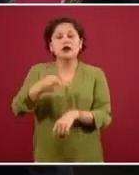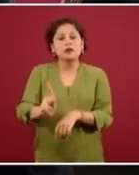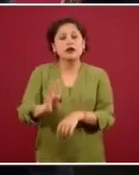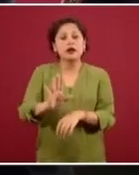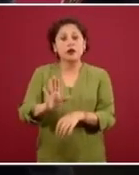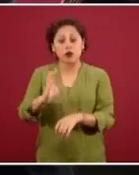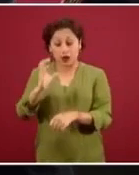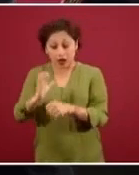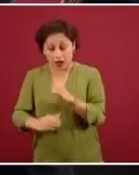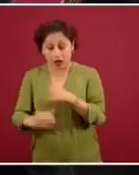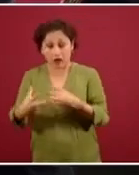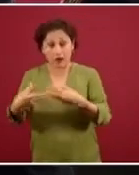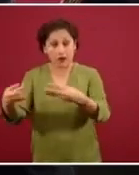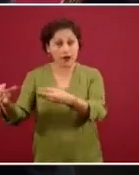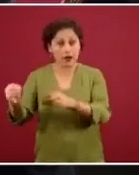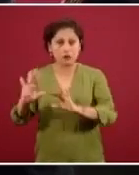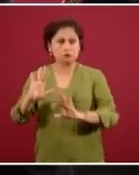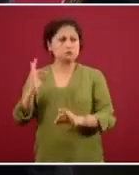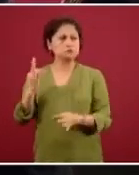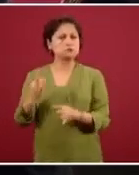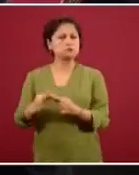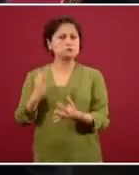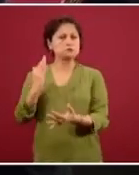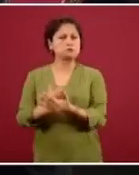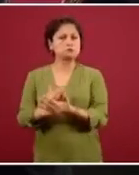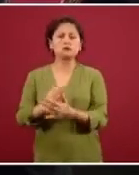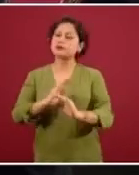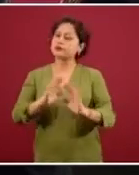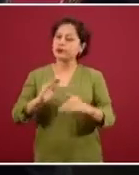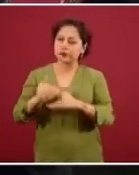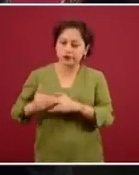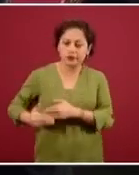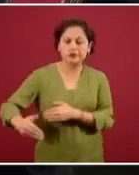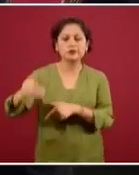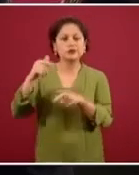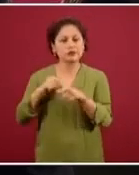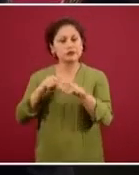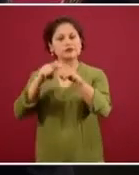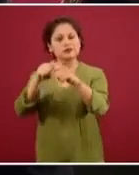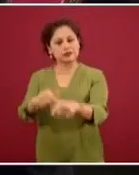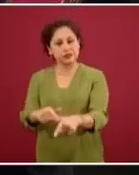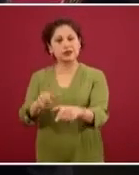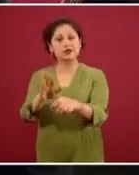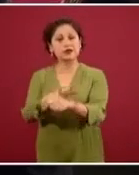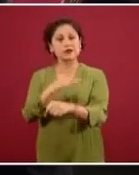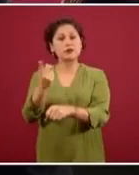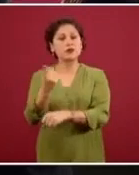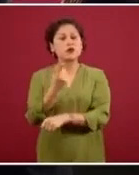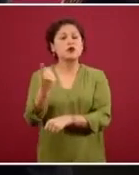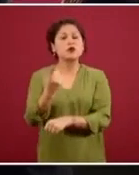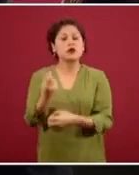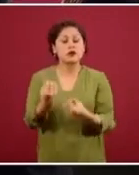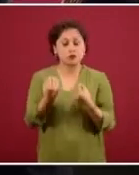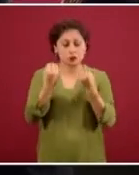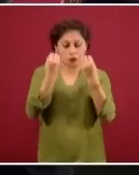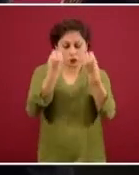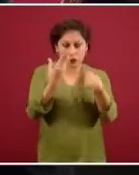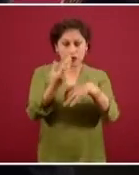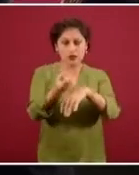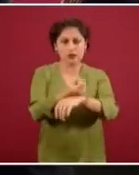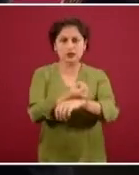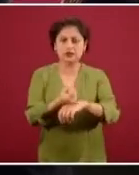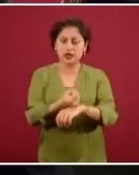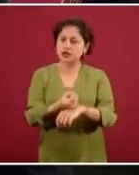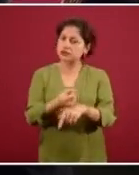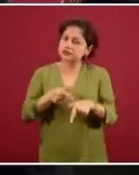Entonces, les pido que lleven un mensaje claro sobre la necesidad de una donación voluntaria y altruista de sangre.